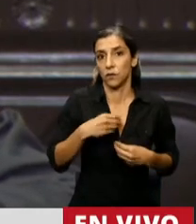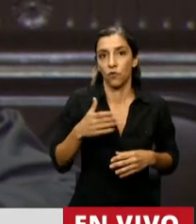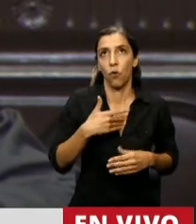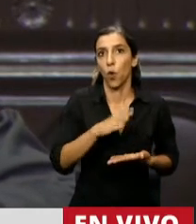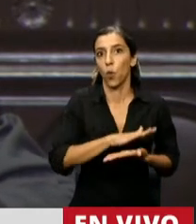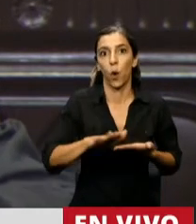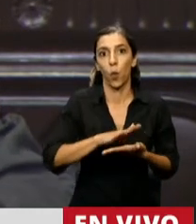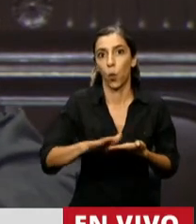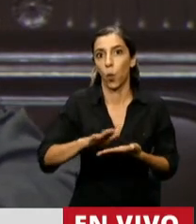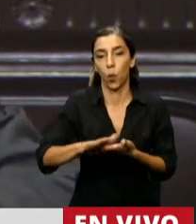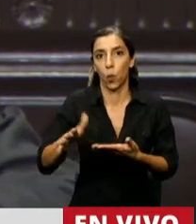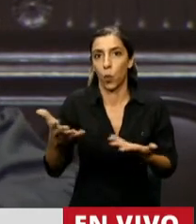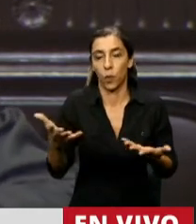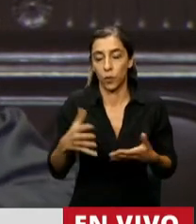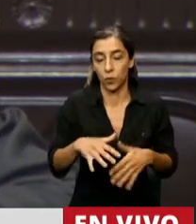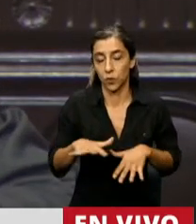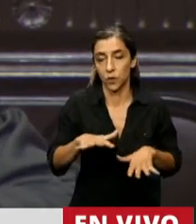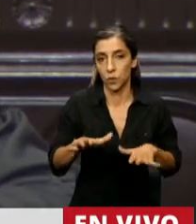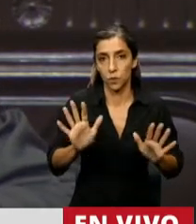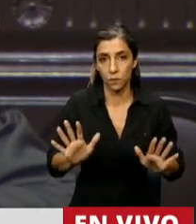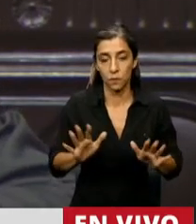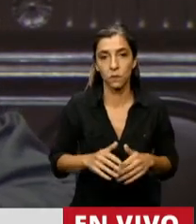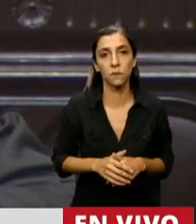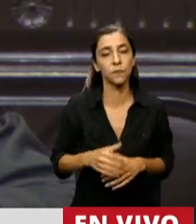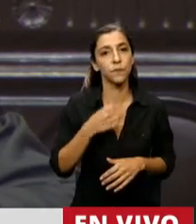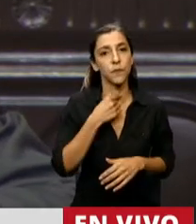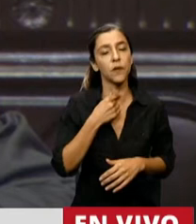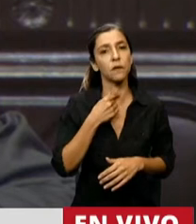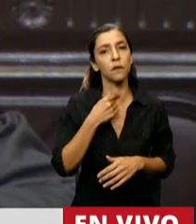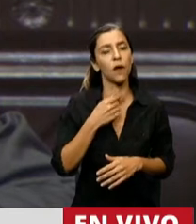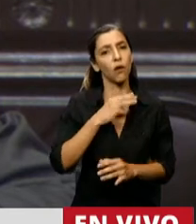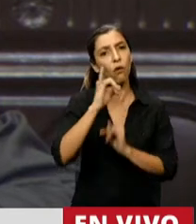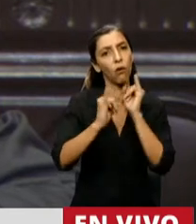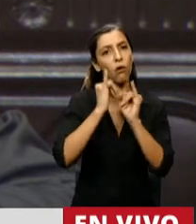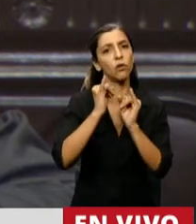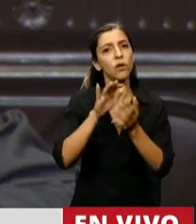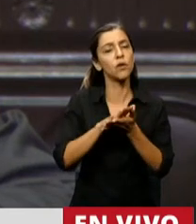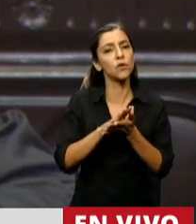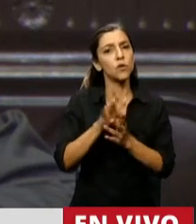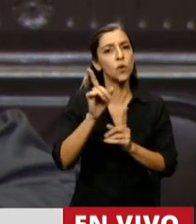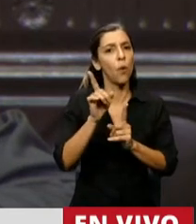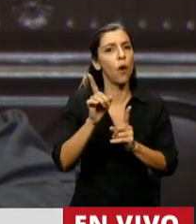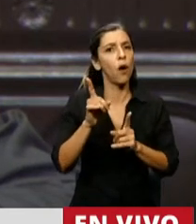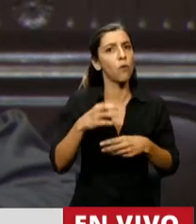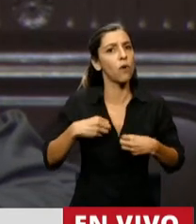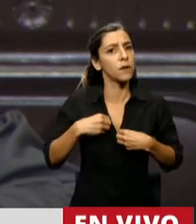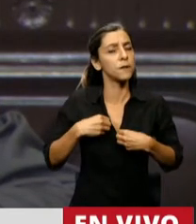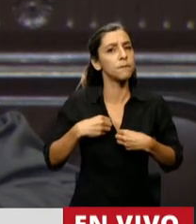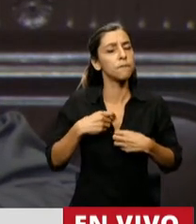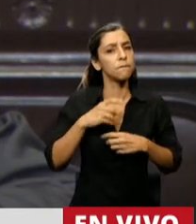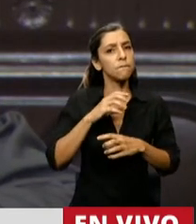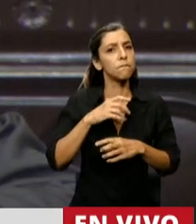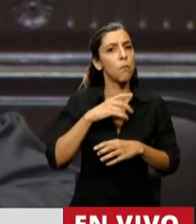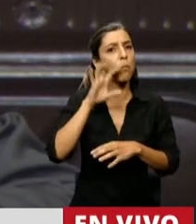las expresiones por ahí de alguna gente del interior profundo que bueno me tuvo mandando